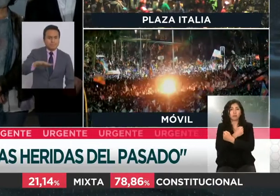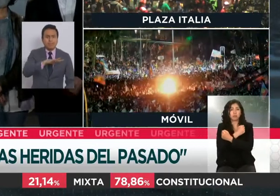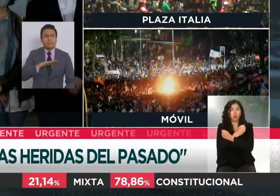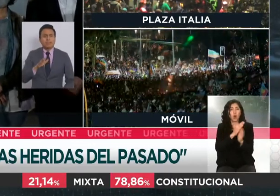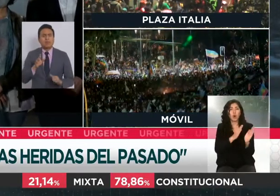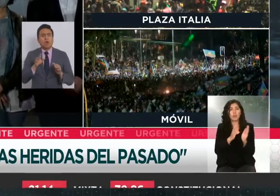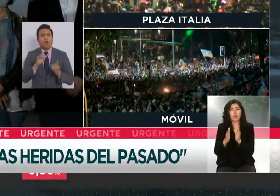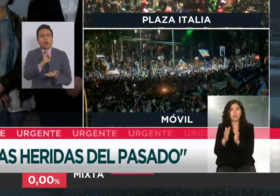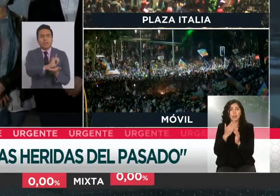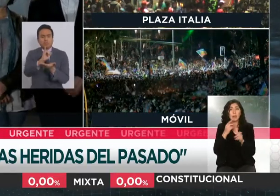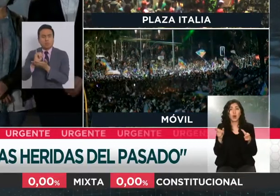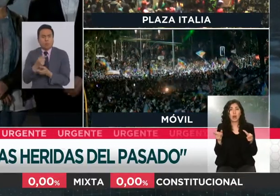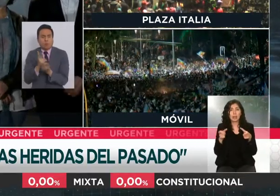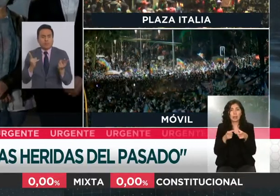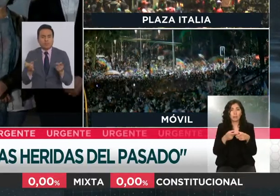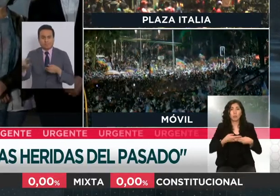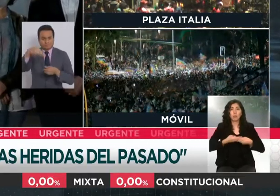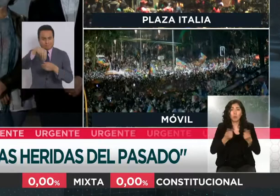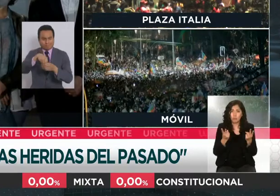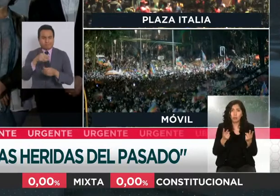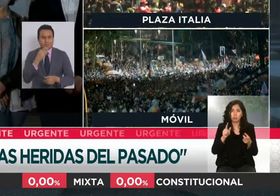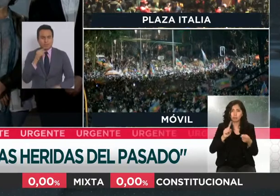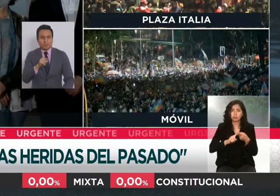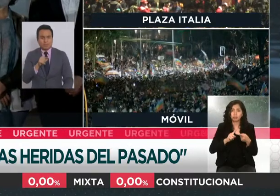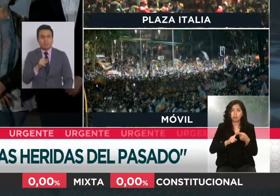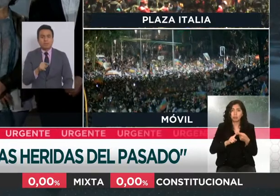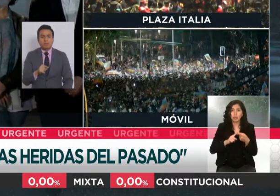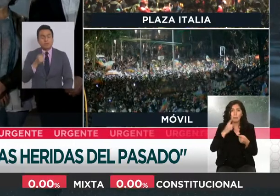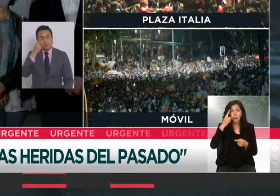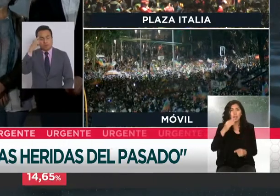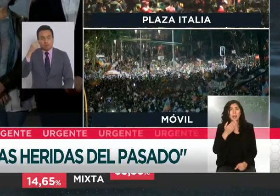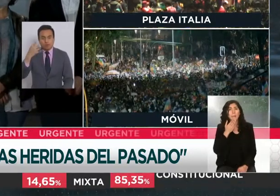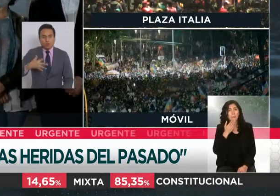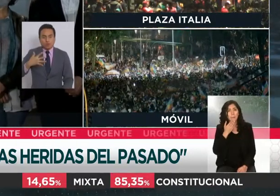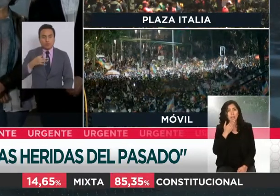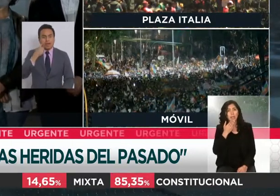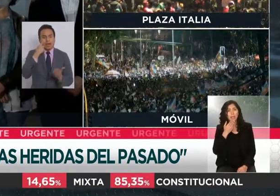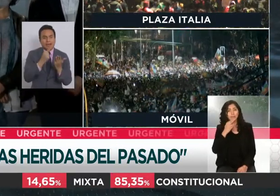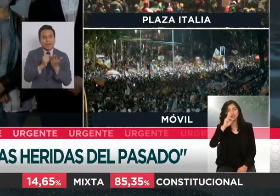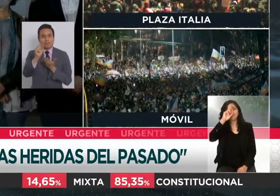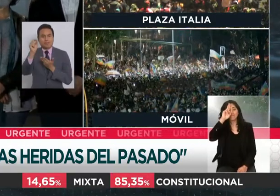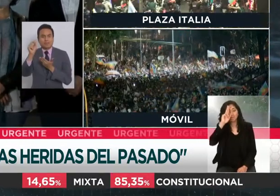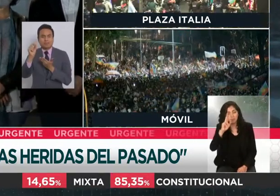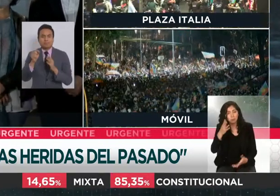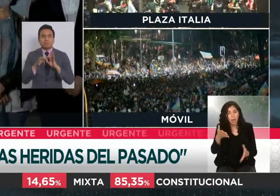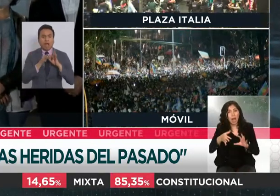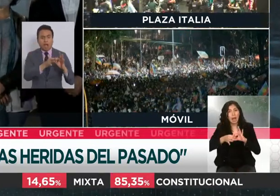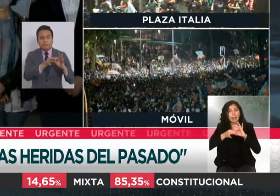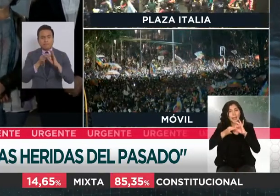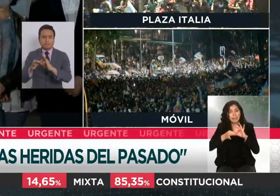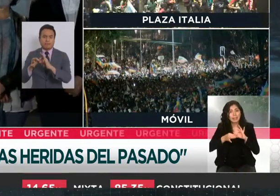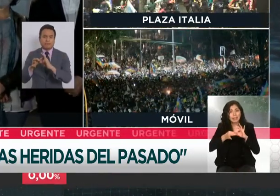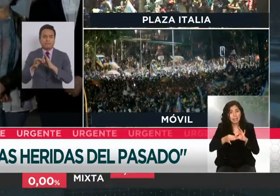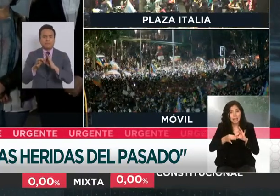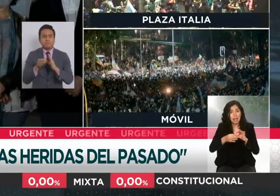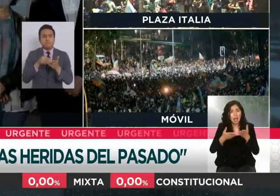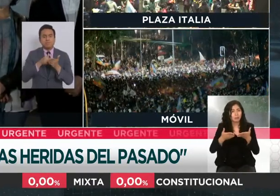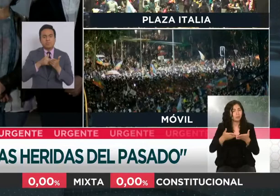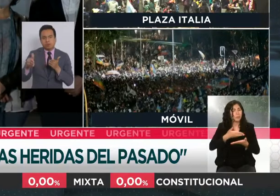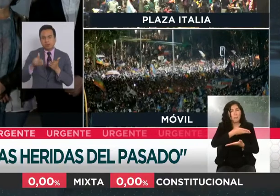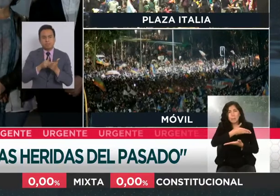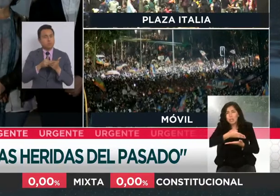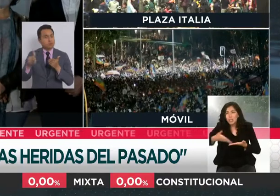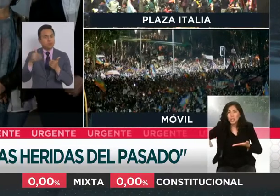organismos públicos involucrados. Pero por sobre todo, reconocer y agradecer a los millones